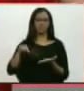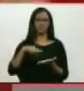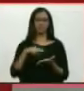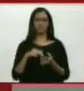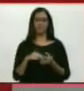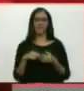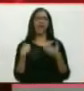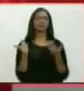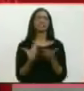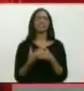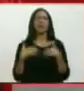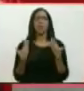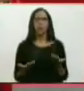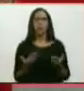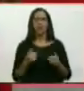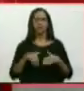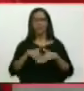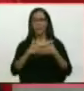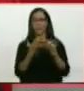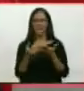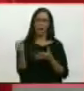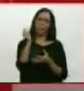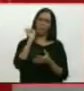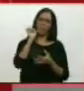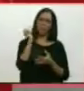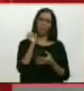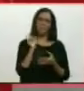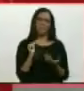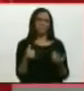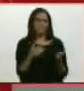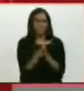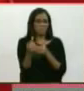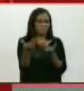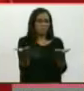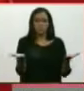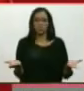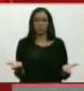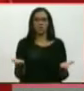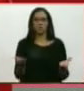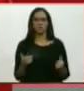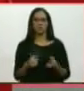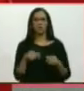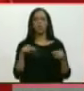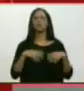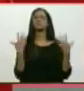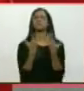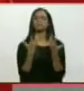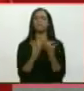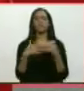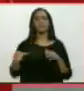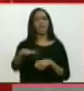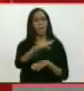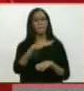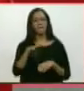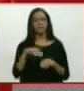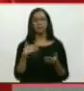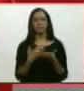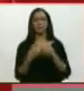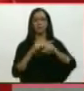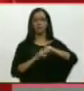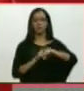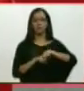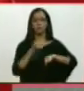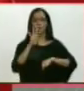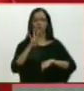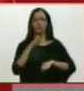cuándo estos tipos van a llegar? Llegaron amanecidos, borrachos, no se sabe ni qué pasó ahí. Y Samusa Perocco en la plaza. Estuvieron hasta las 4 de la tarde